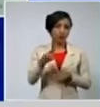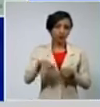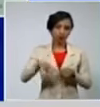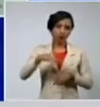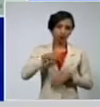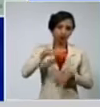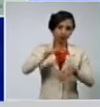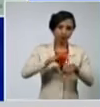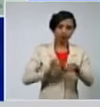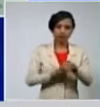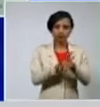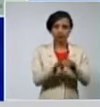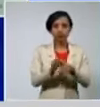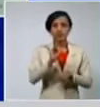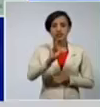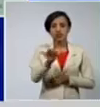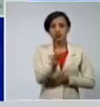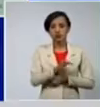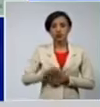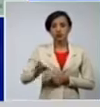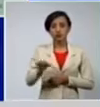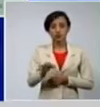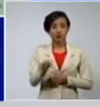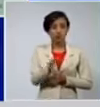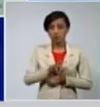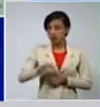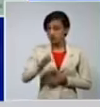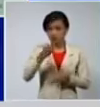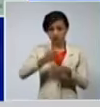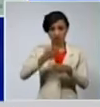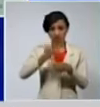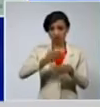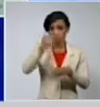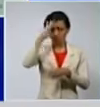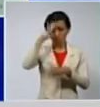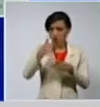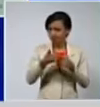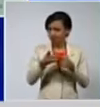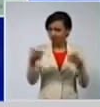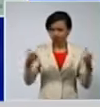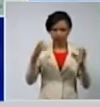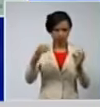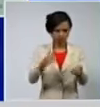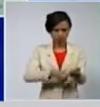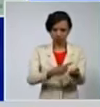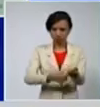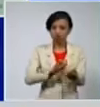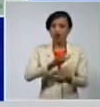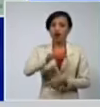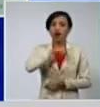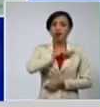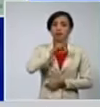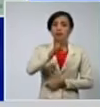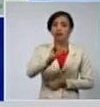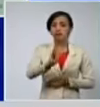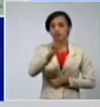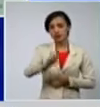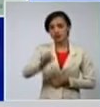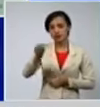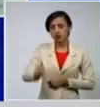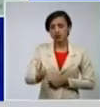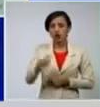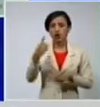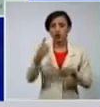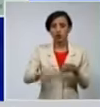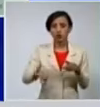Siempre ha sido el municipio Santiago de Cuba el de mayor número de casos, ayer con 26, Palma Soriano